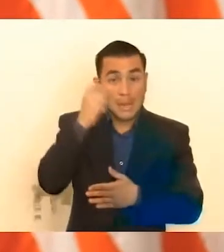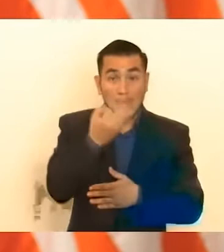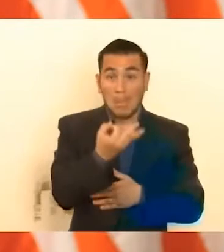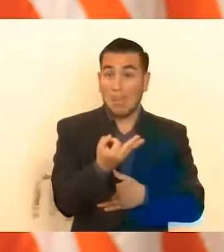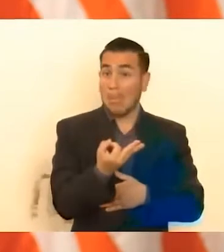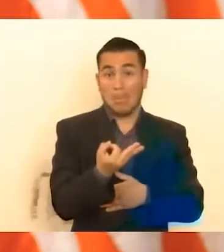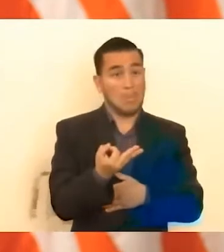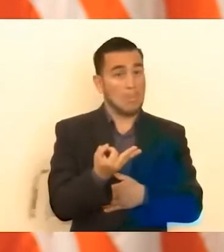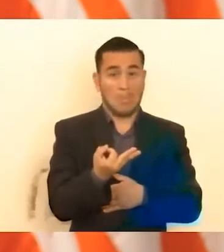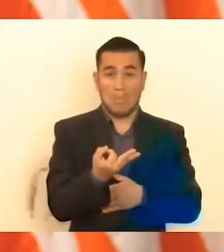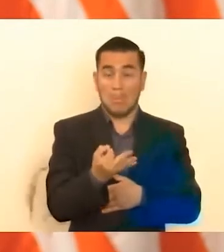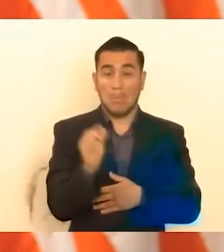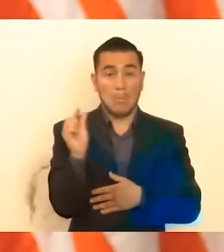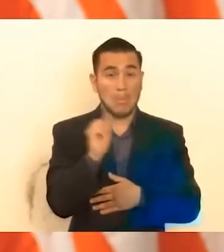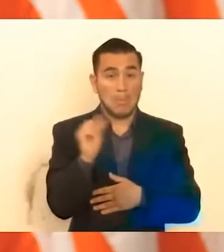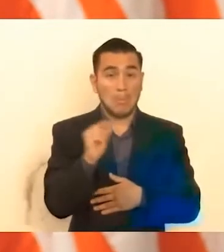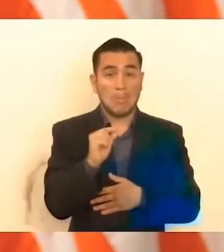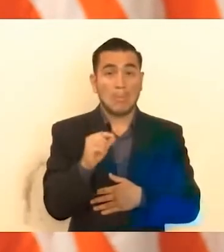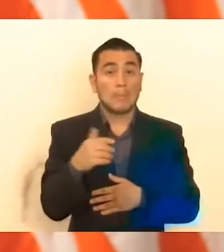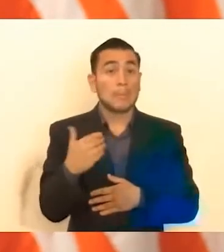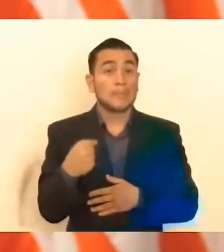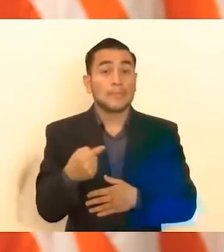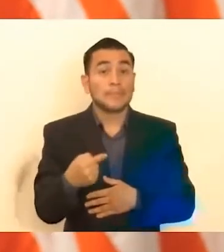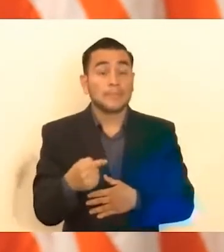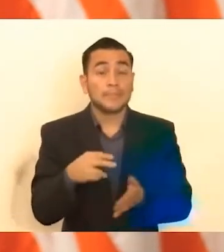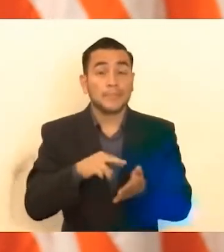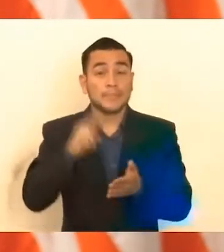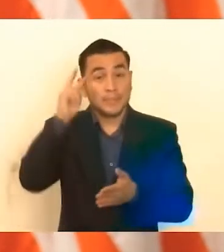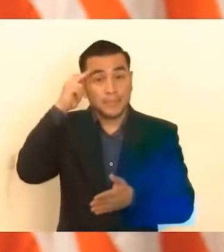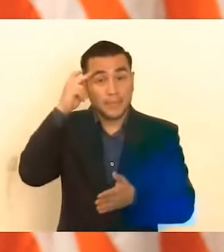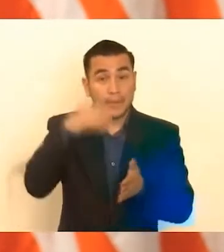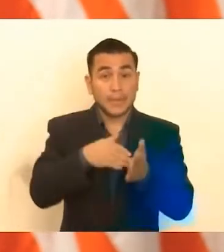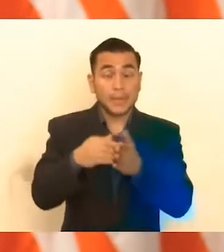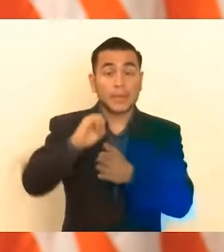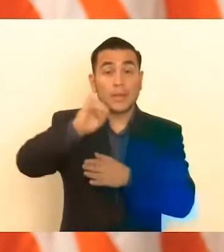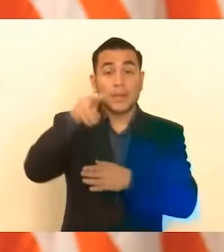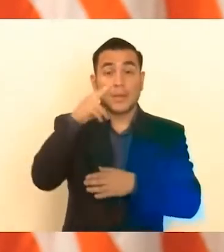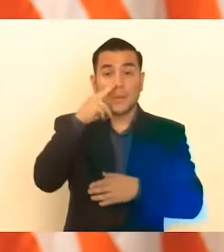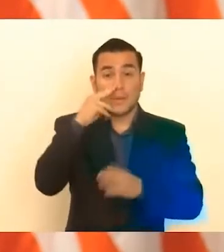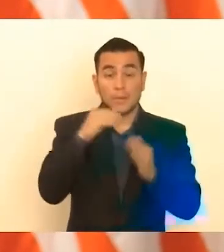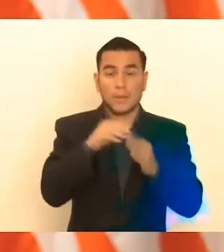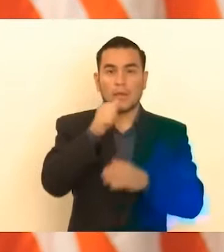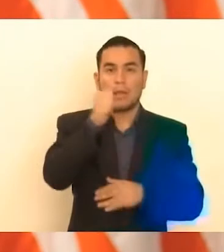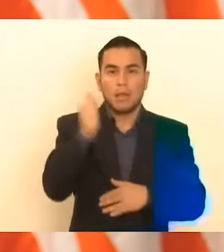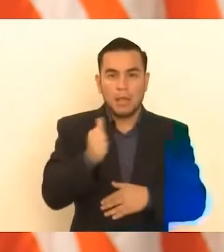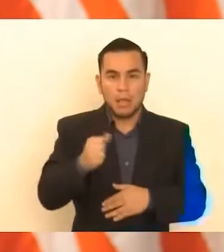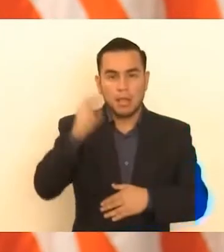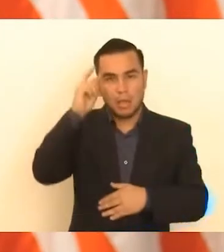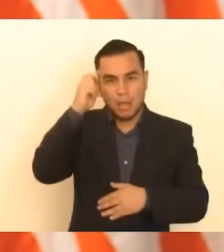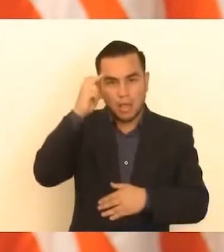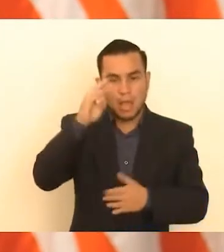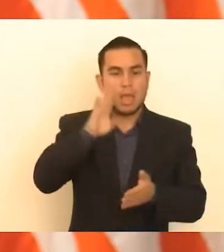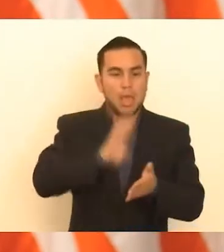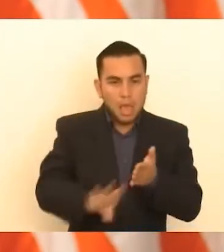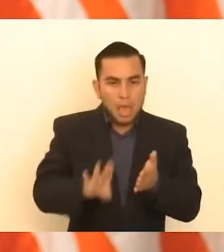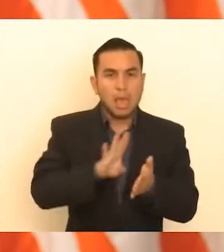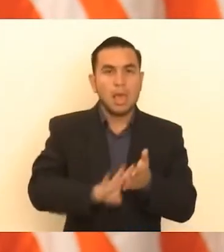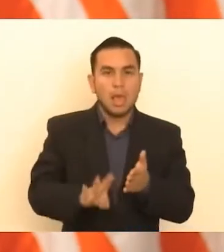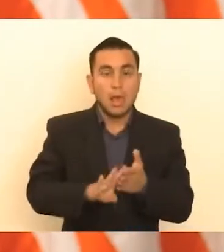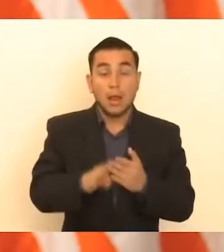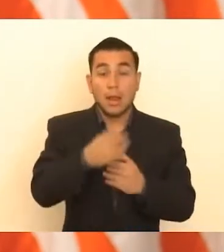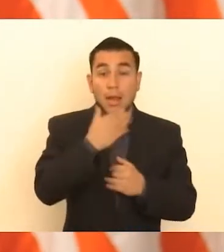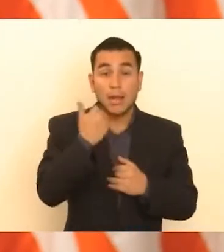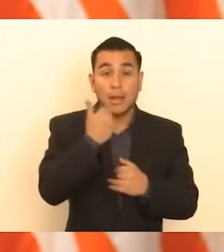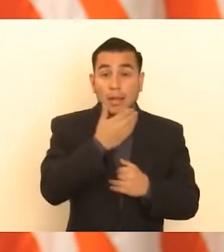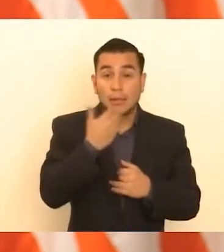préstamos no hemos recibido desde desde que lanzamos esto en junio y desde agosto estamos hablando del financiamiento para la fase 12 para la